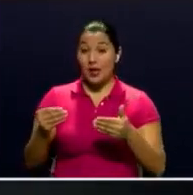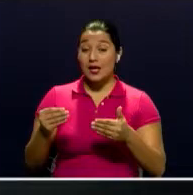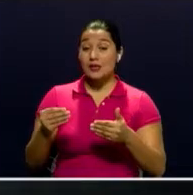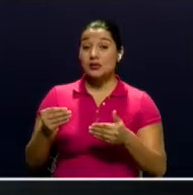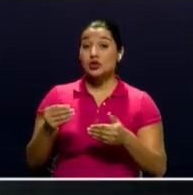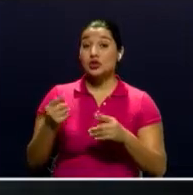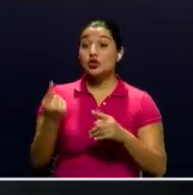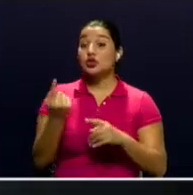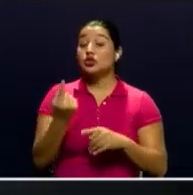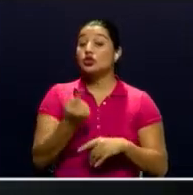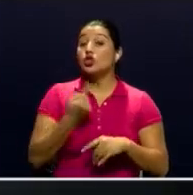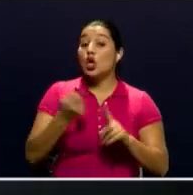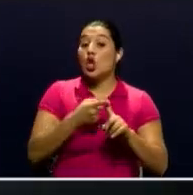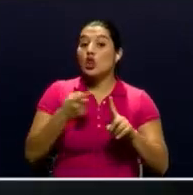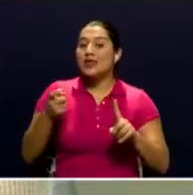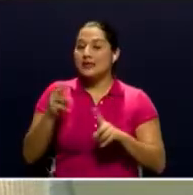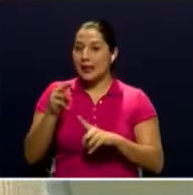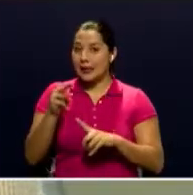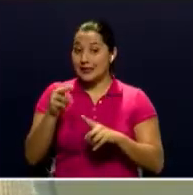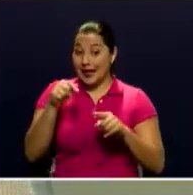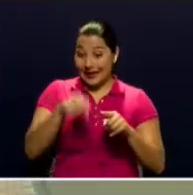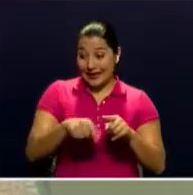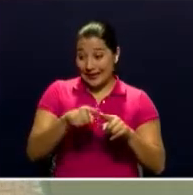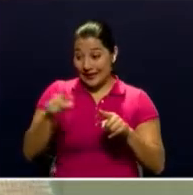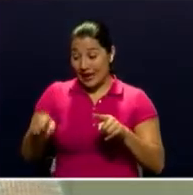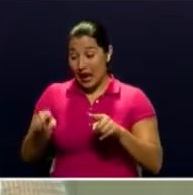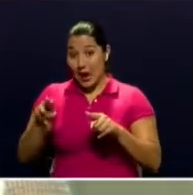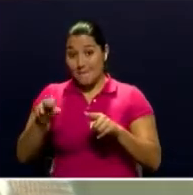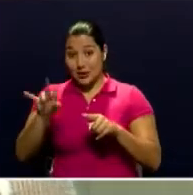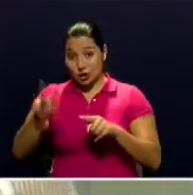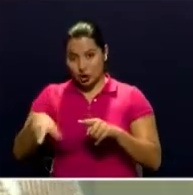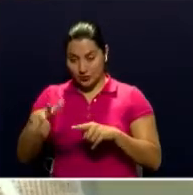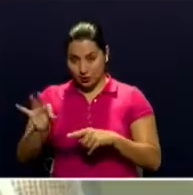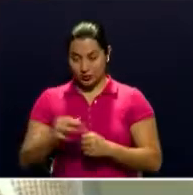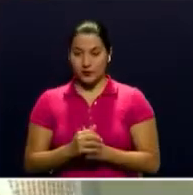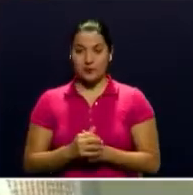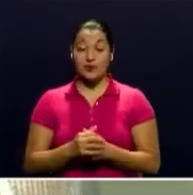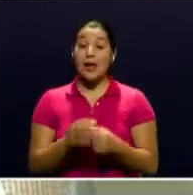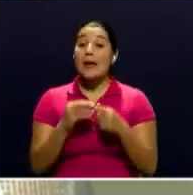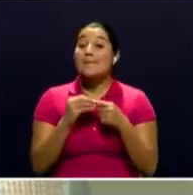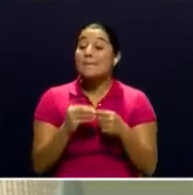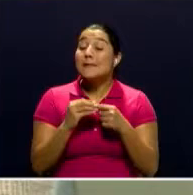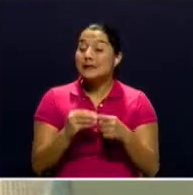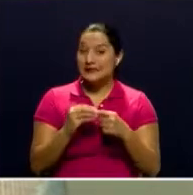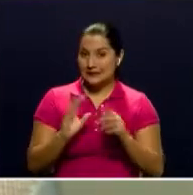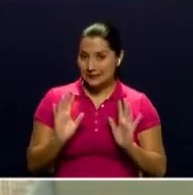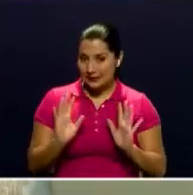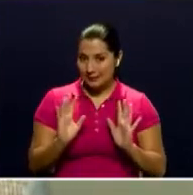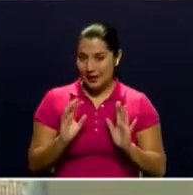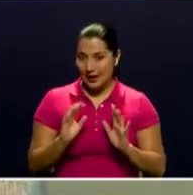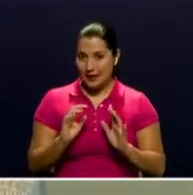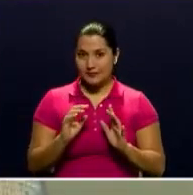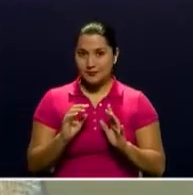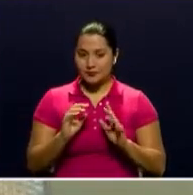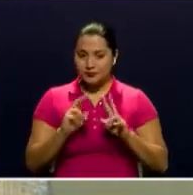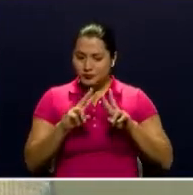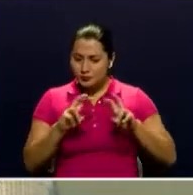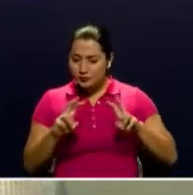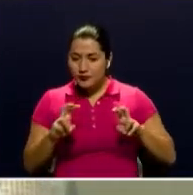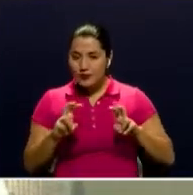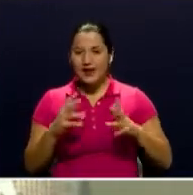solo a mayo del 2019. Las principales conclusiones son que la ARECEP desaplicó sus